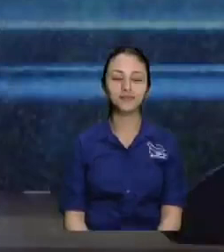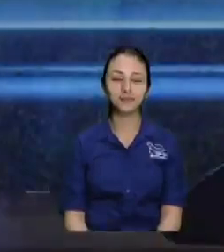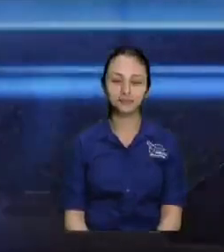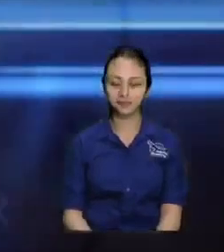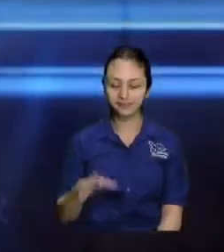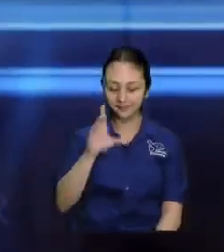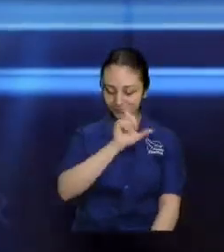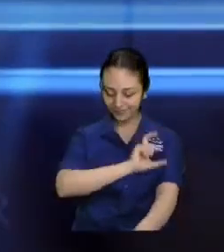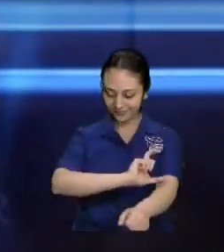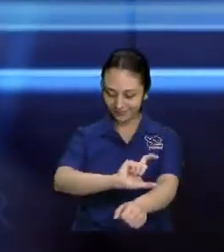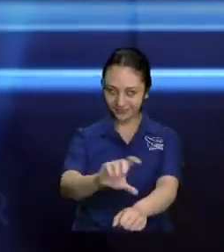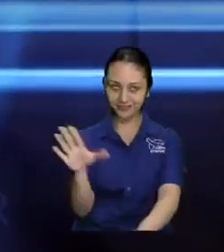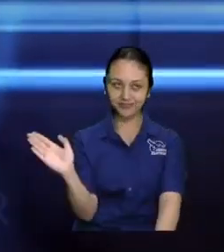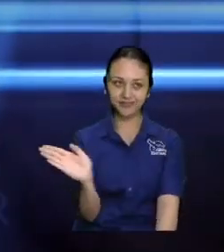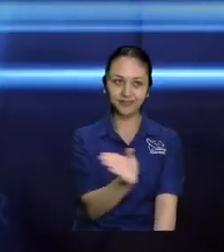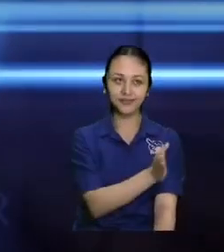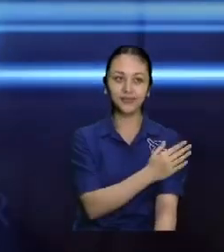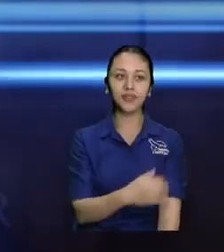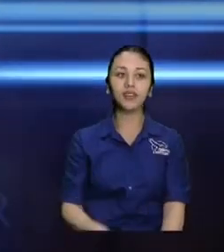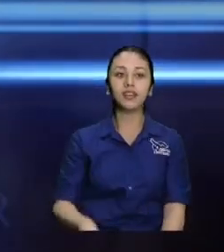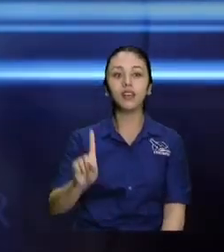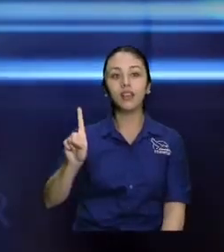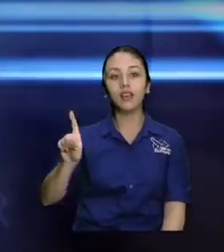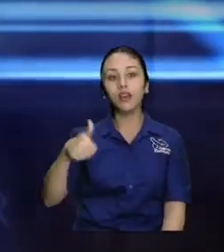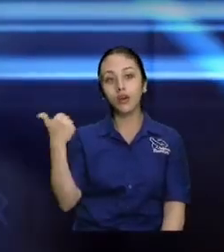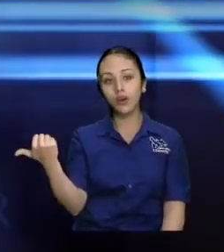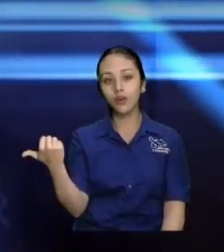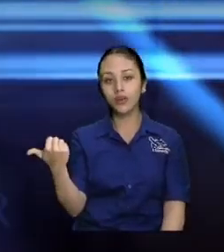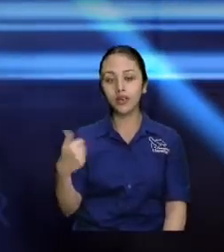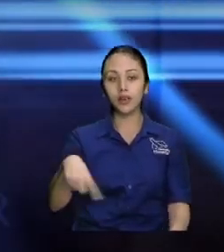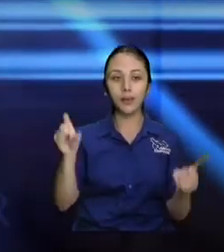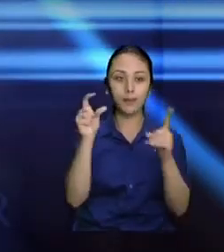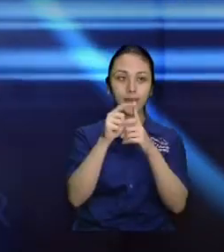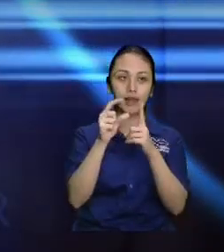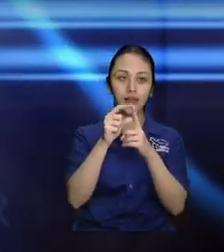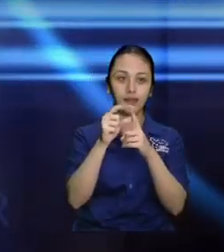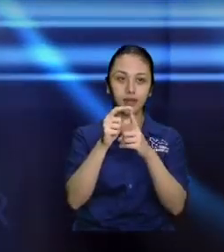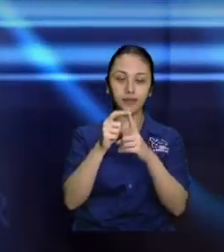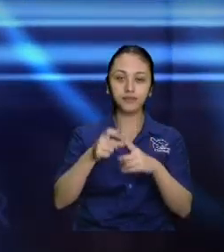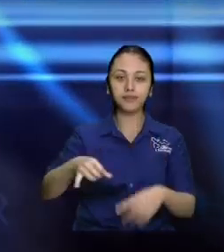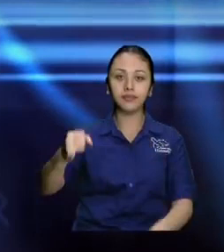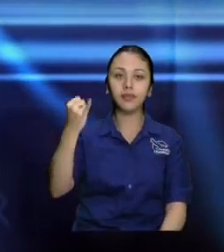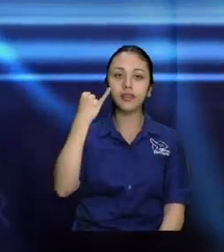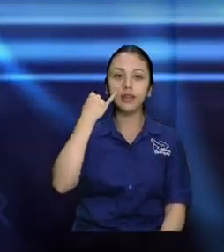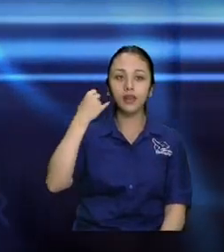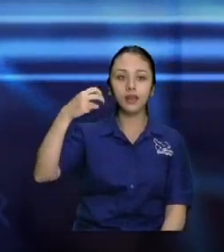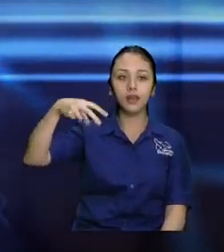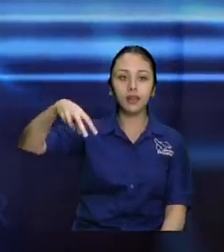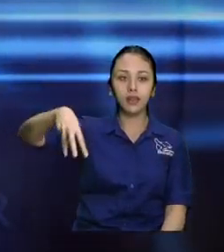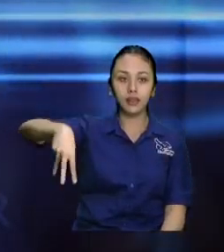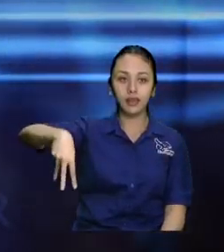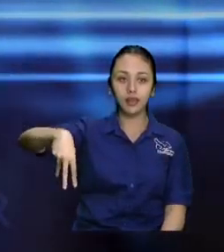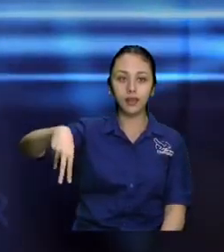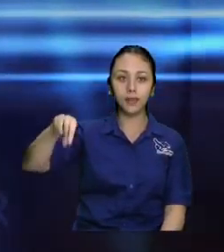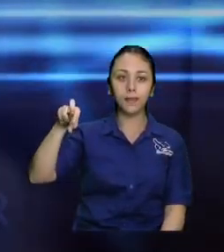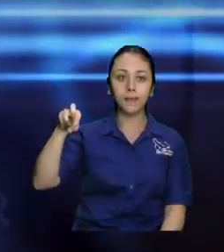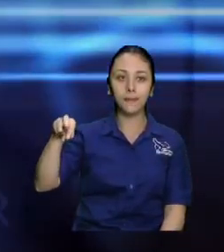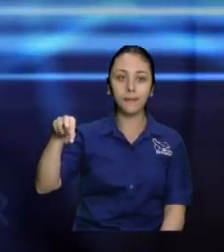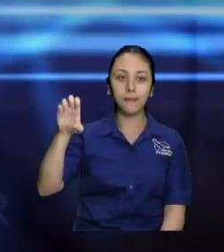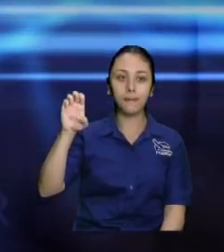Arca Fernández, en vez de ser áspero, dice impertinentes. No seas